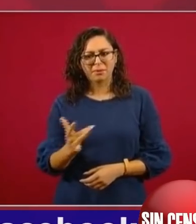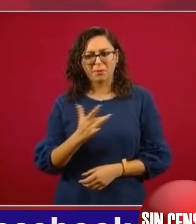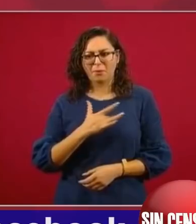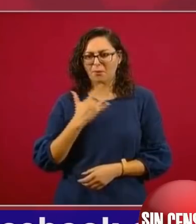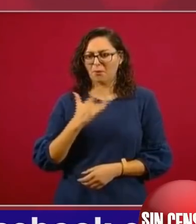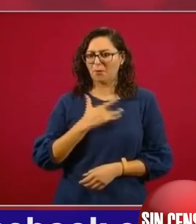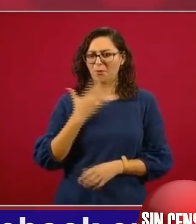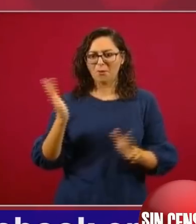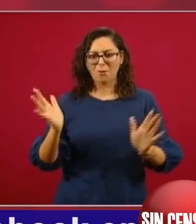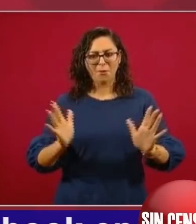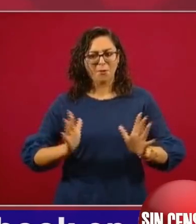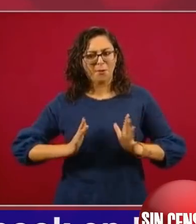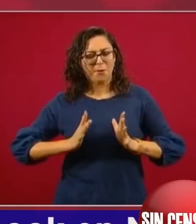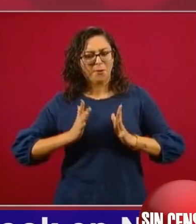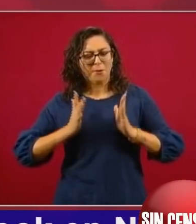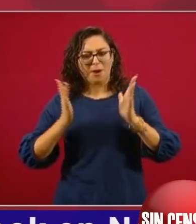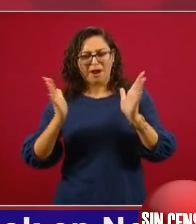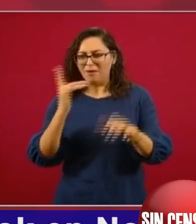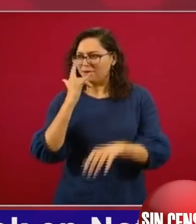fenómeno?